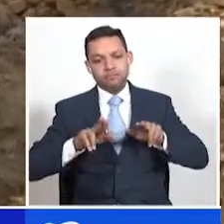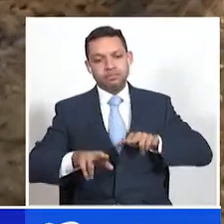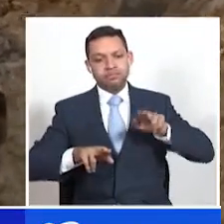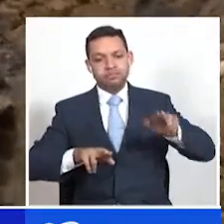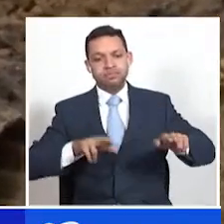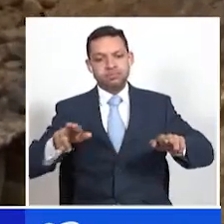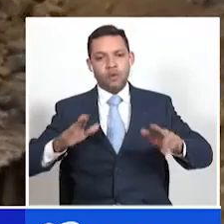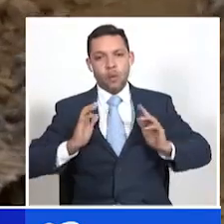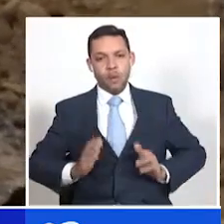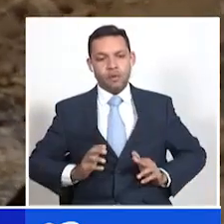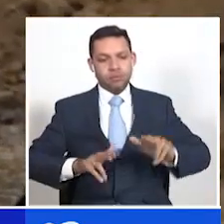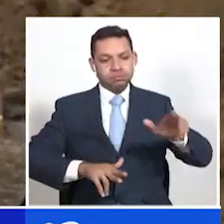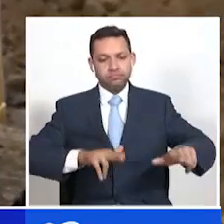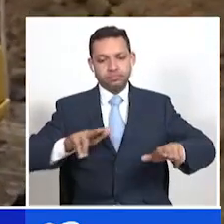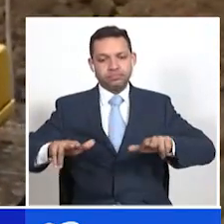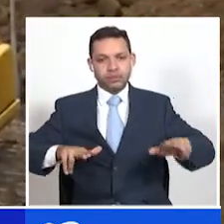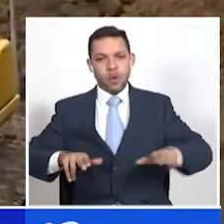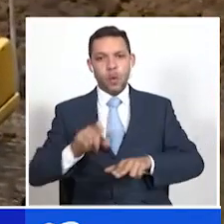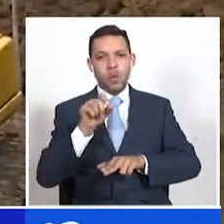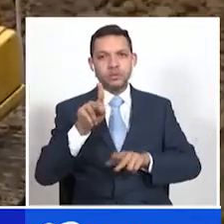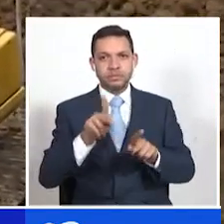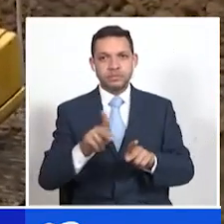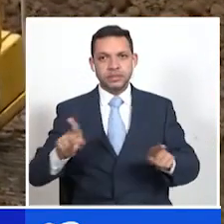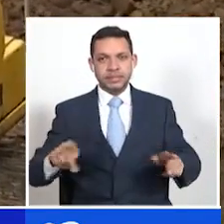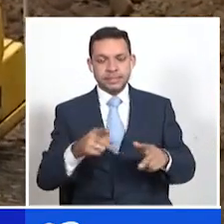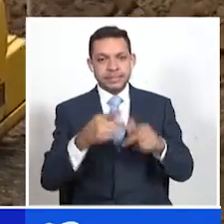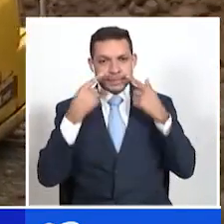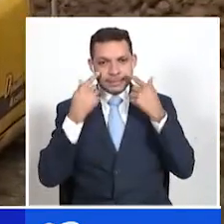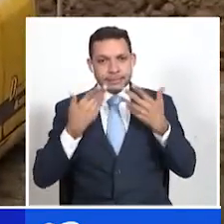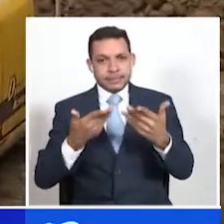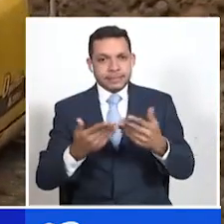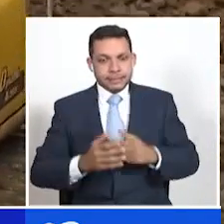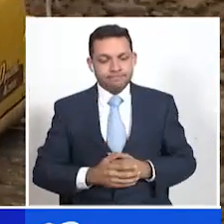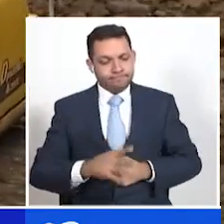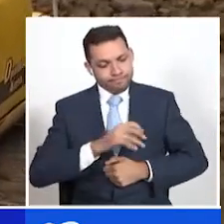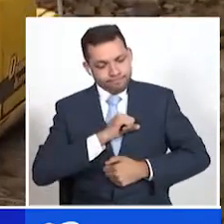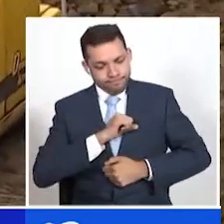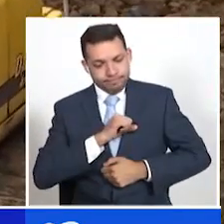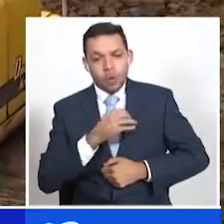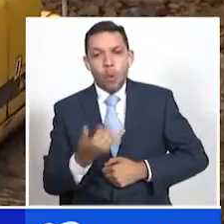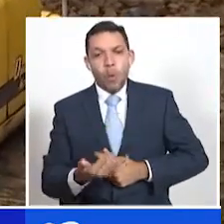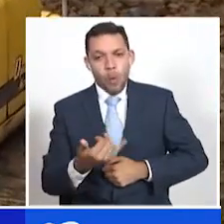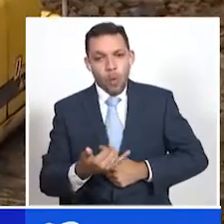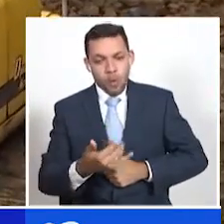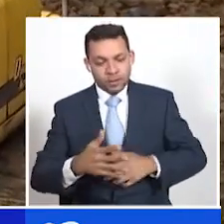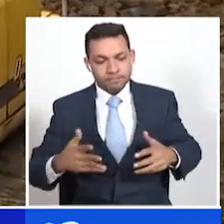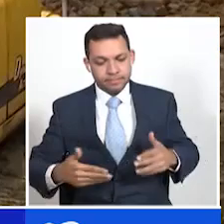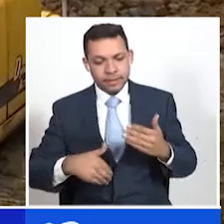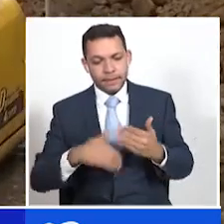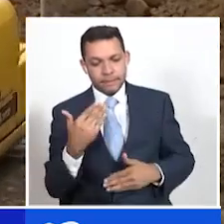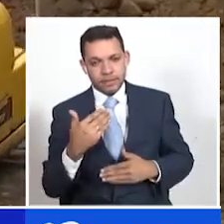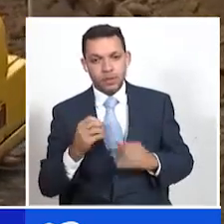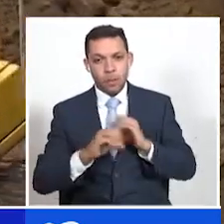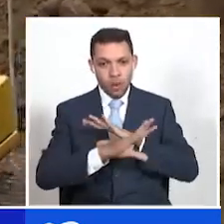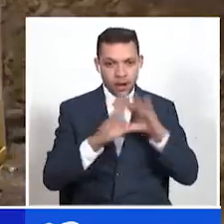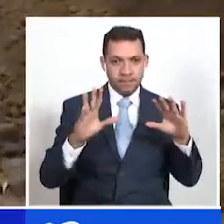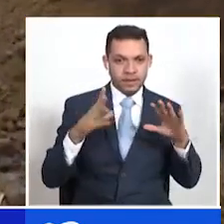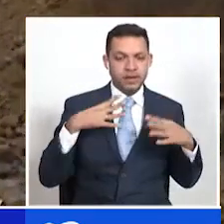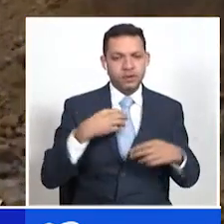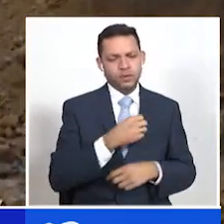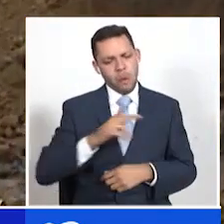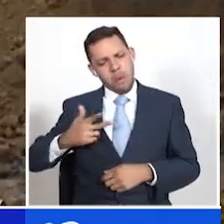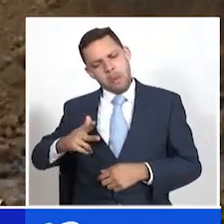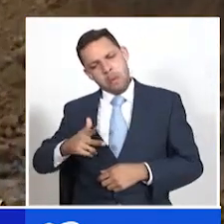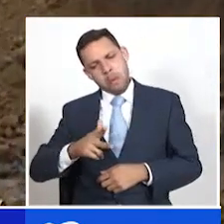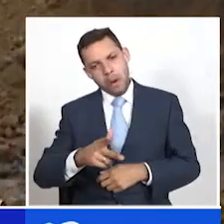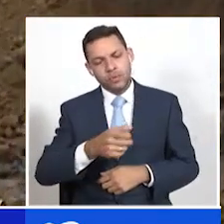personas. Yo les quiero contar, señores televidentes de Telecafé Noticias, que el día de hoy comenzamos muy temprano con la